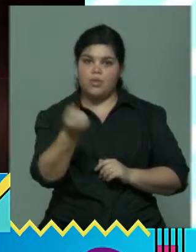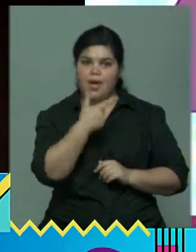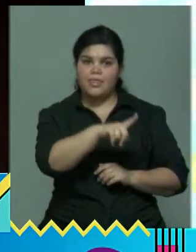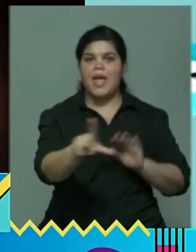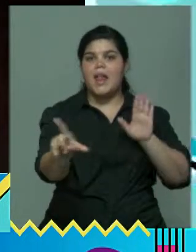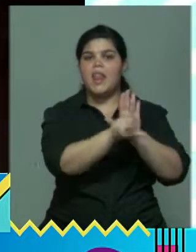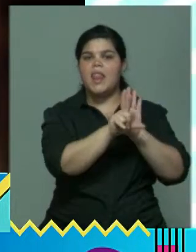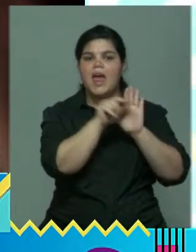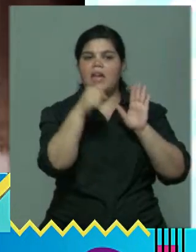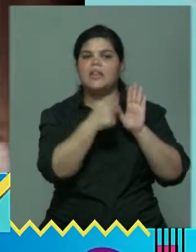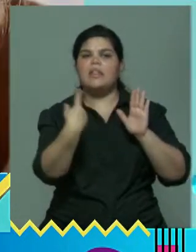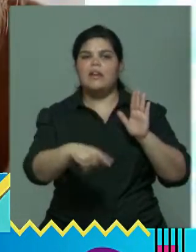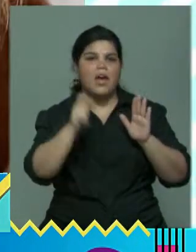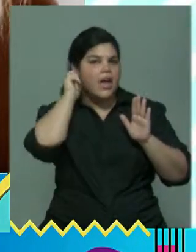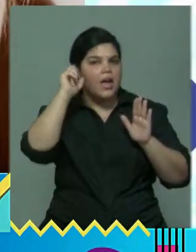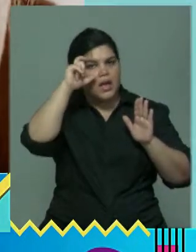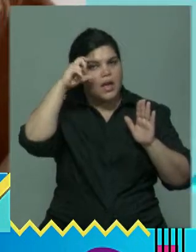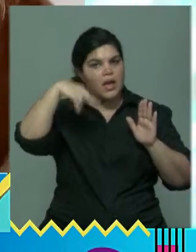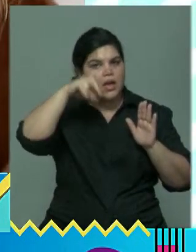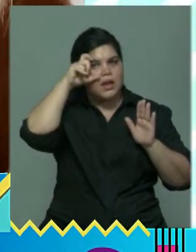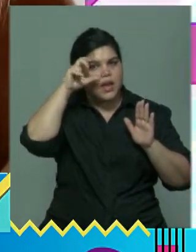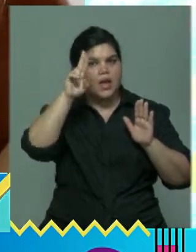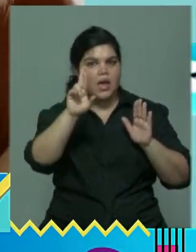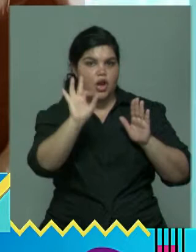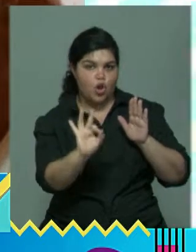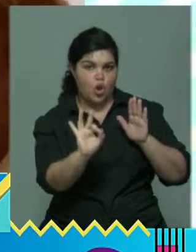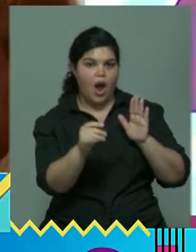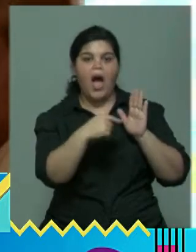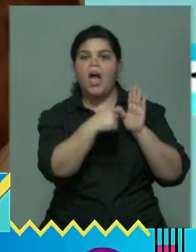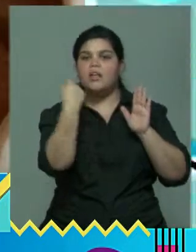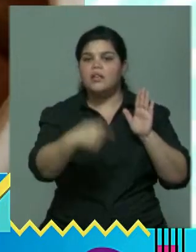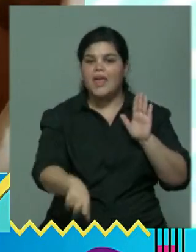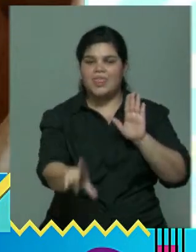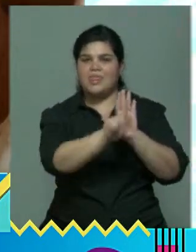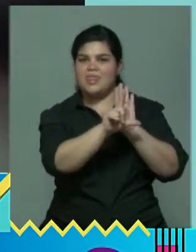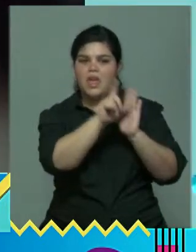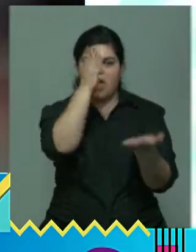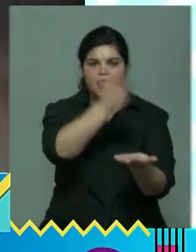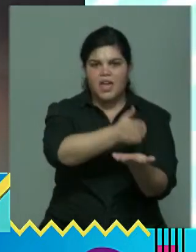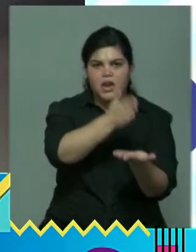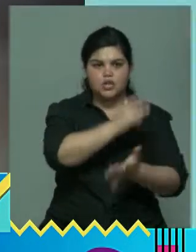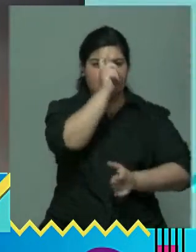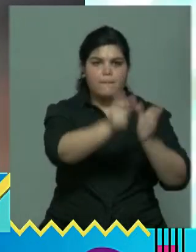un contenido que es único en el mundo realmente en cuanto a los derechos de las personas.